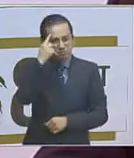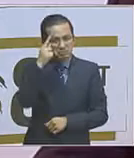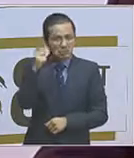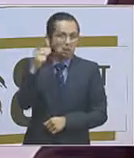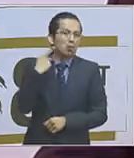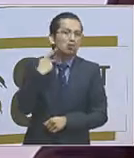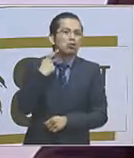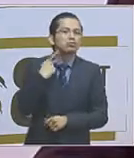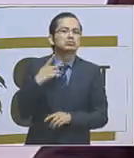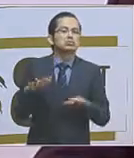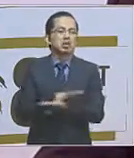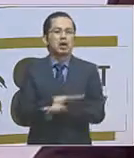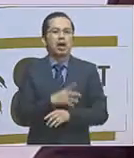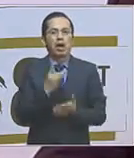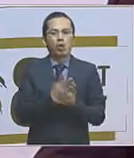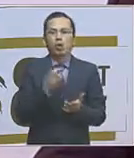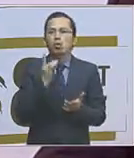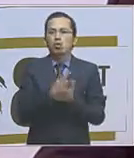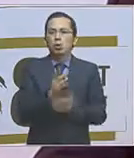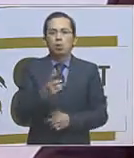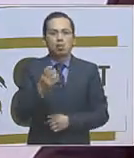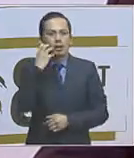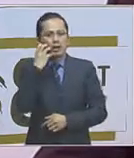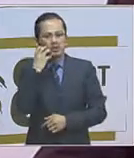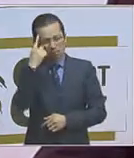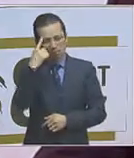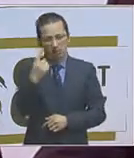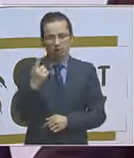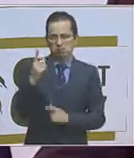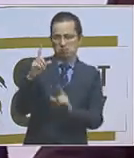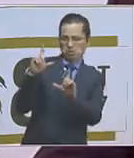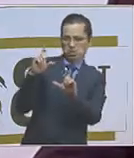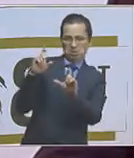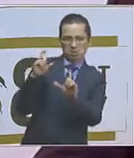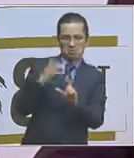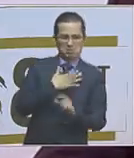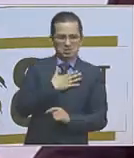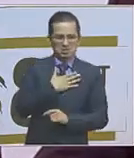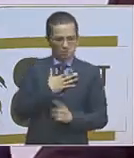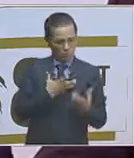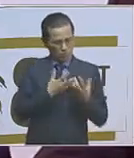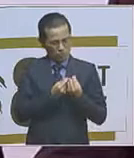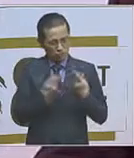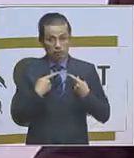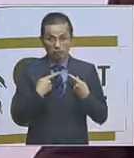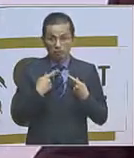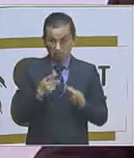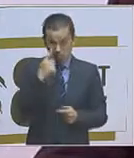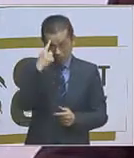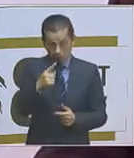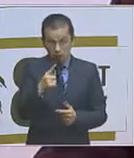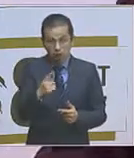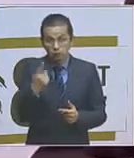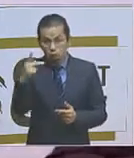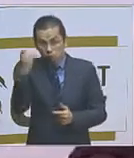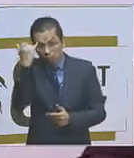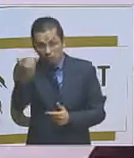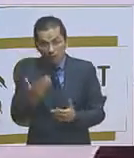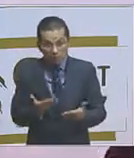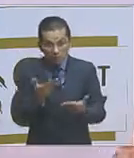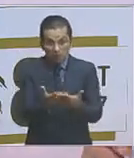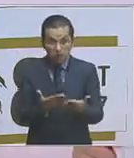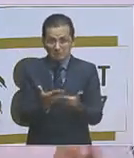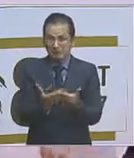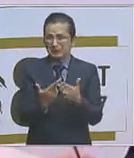personas que traen un teléfono para hacerse selfish con la gente pero no ponen sobre la mesa ni una sola idea ni una sola